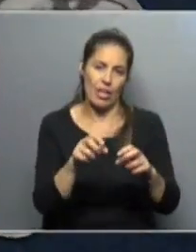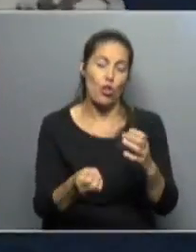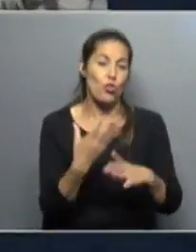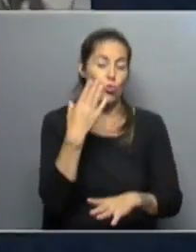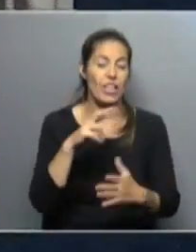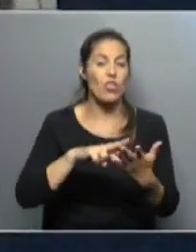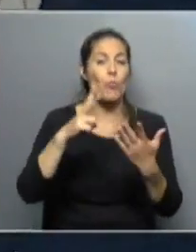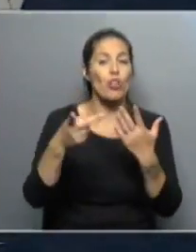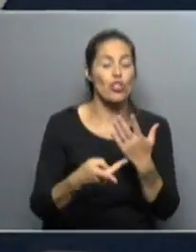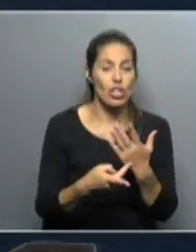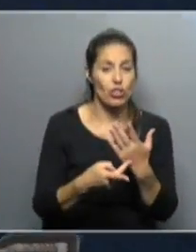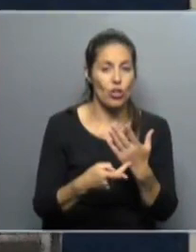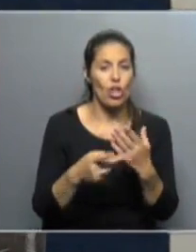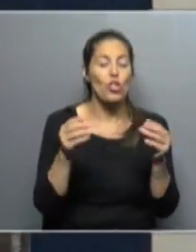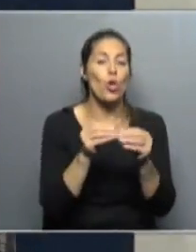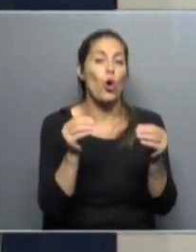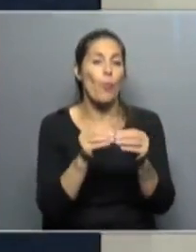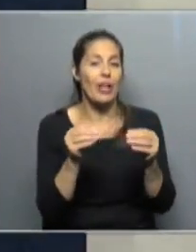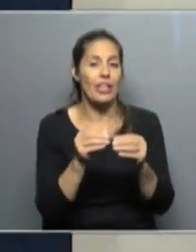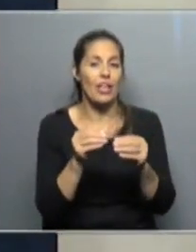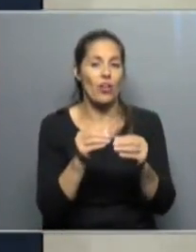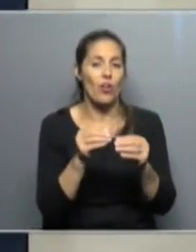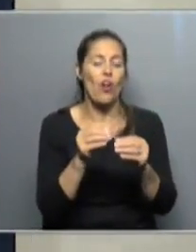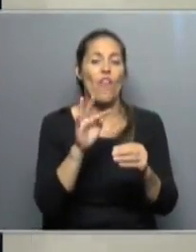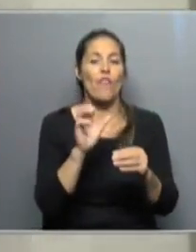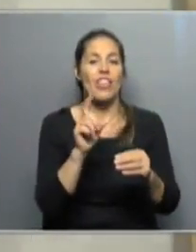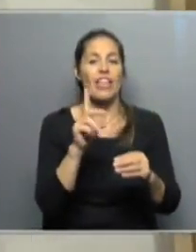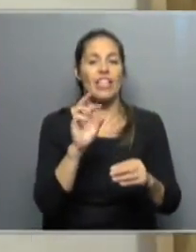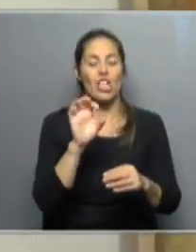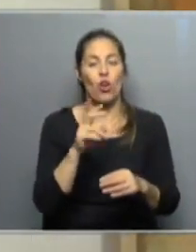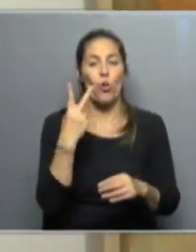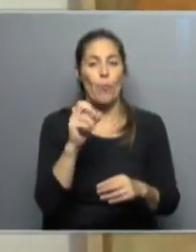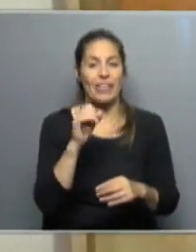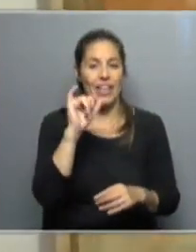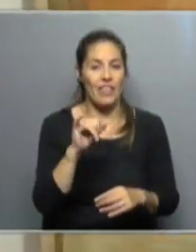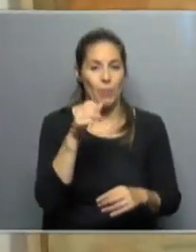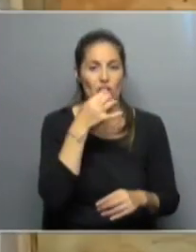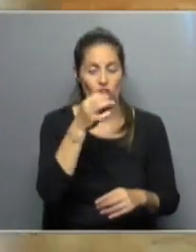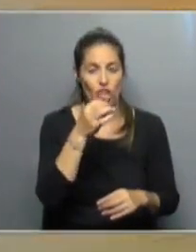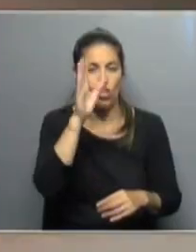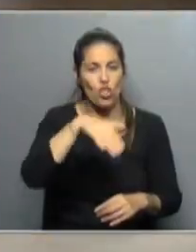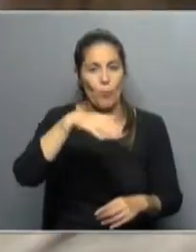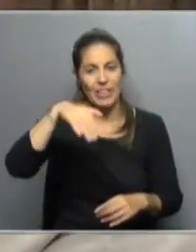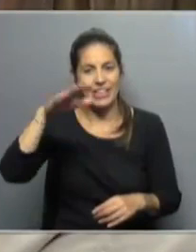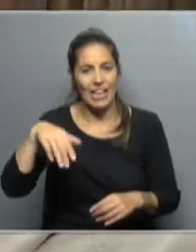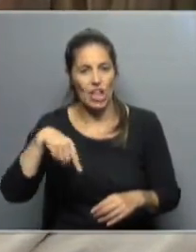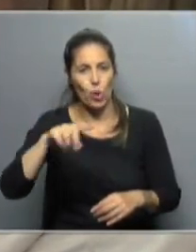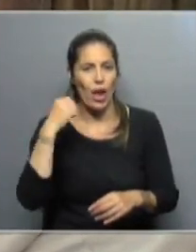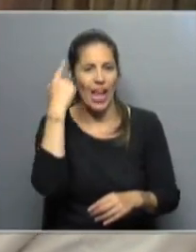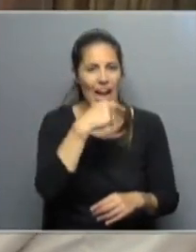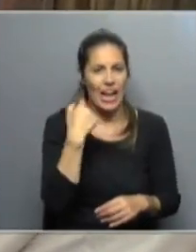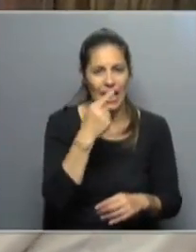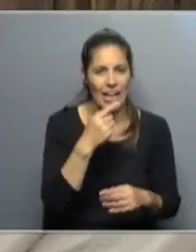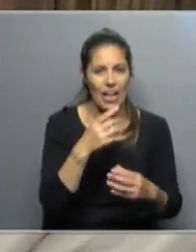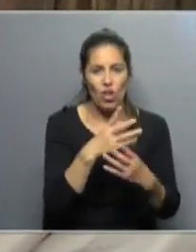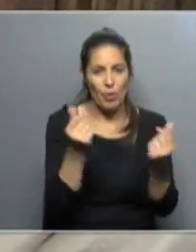de un proyecto de un compañero, de Federico Veiga, que un 20 de mayo dice, bah, yo me pintaría todas las caras de los desaparecidos en una